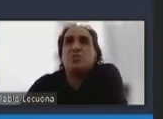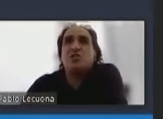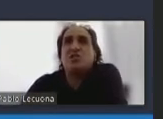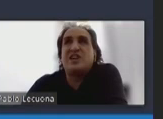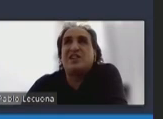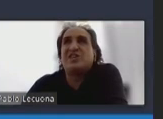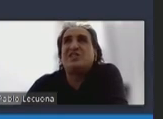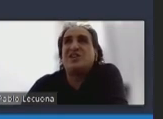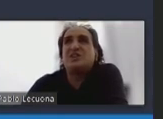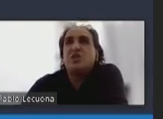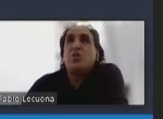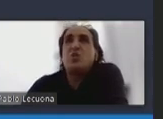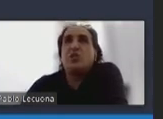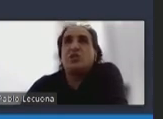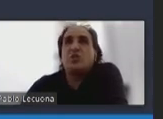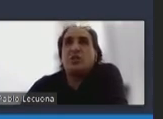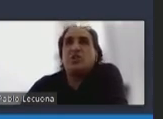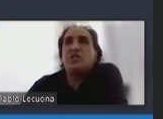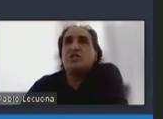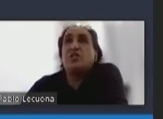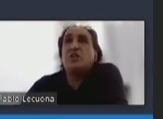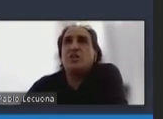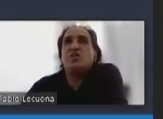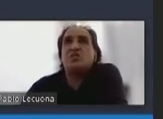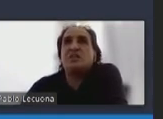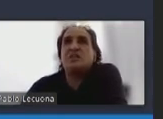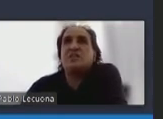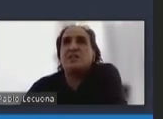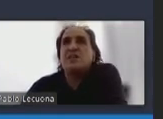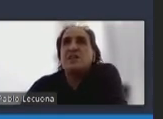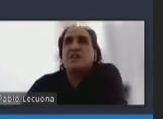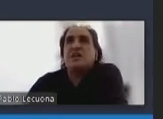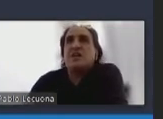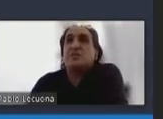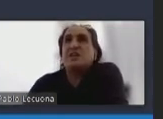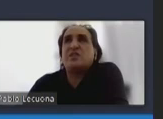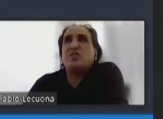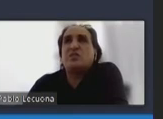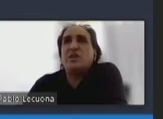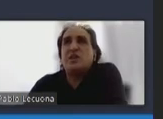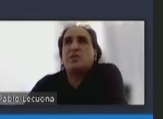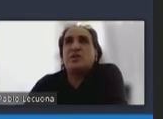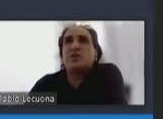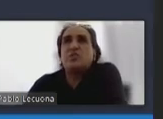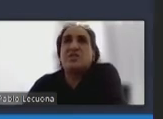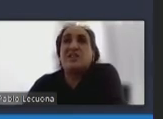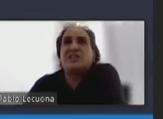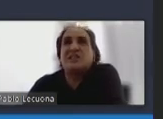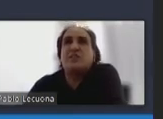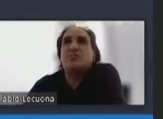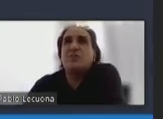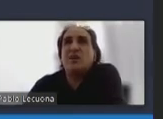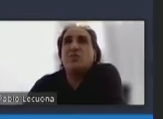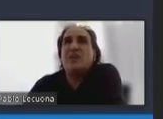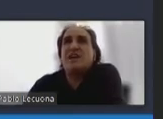los estudios, los diagnósticos, un montón de cuestiones, hoy no son accesibles. Y el tema de salud es fundamental porque es donde mucha gente